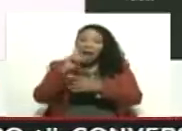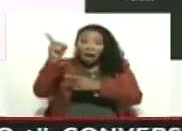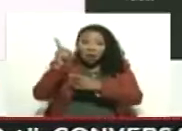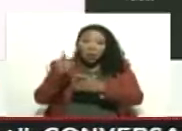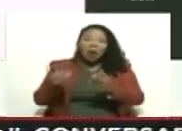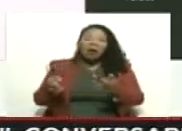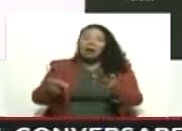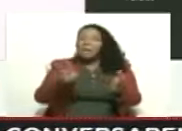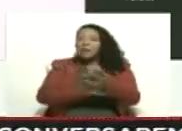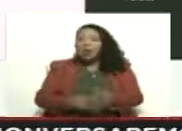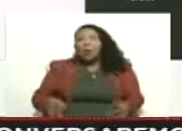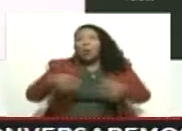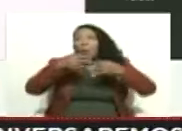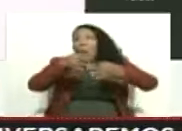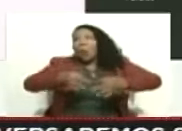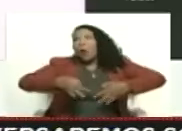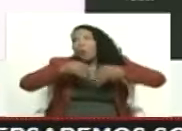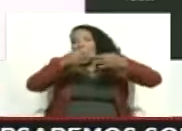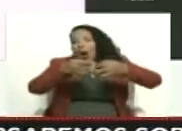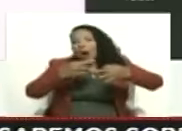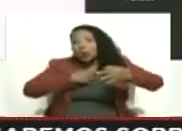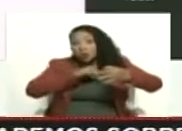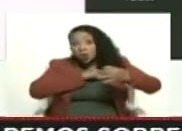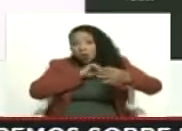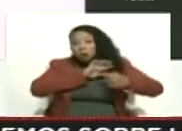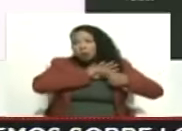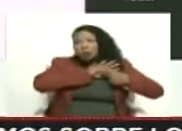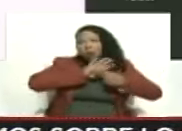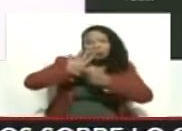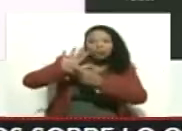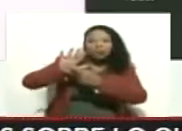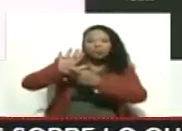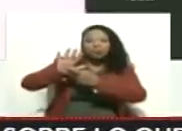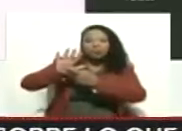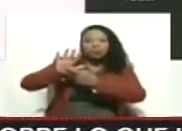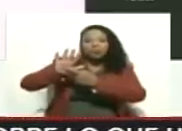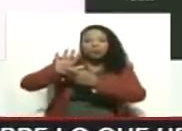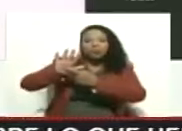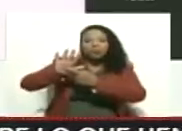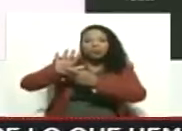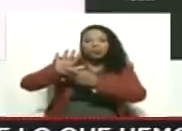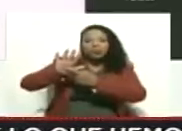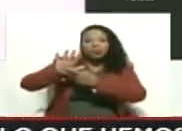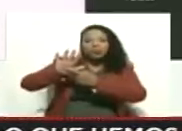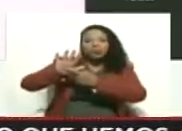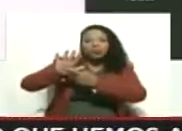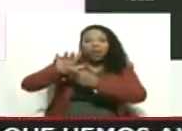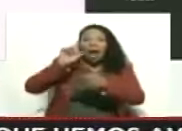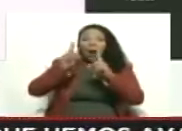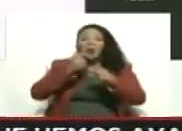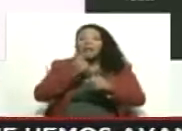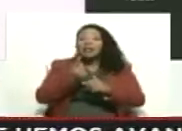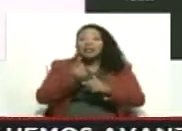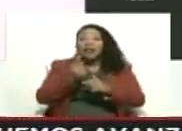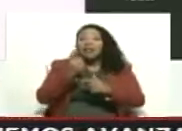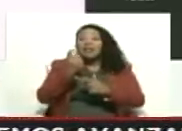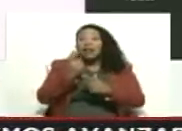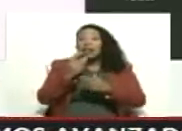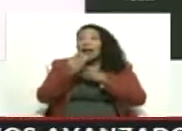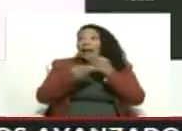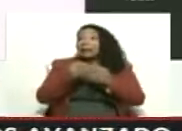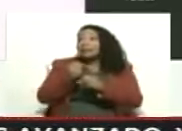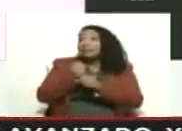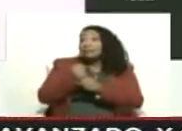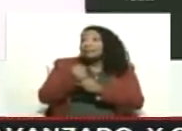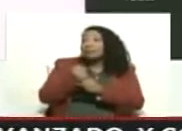mismos métodos nosotros lo que tenemos que hacer es como dicen algunos montarle una vela pues cazarlo esperarlo